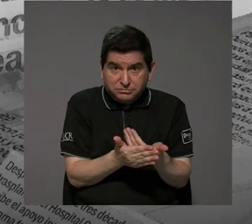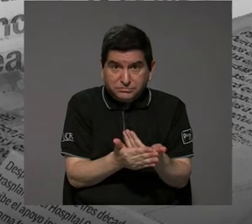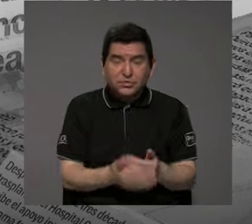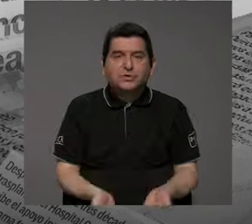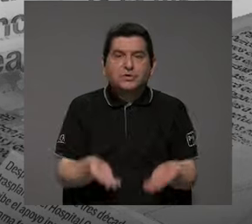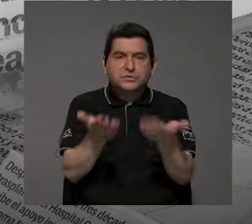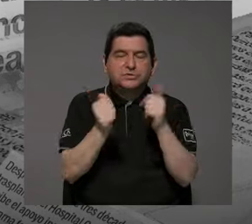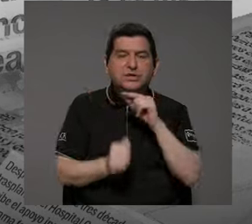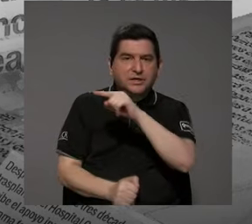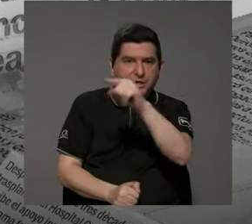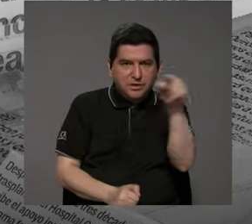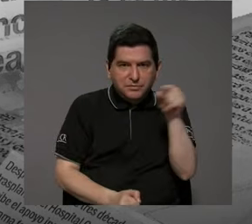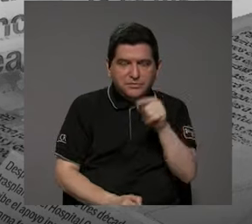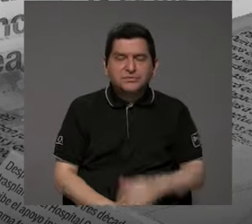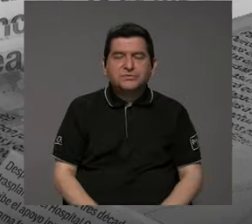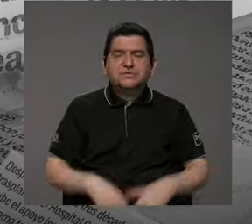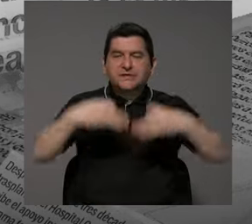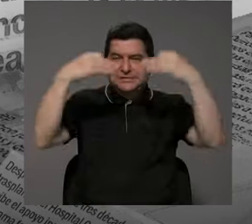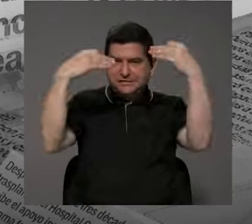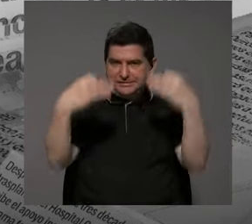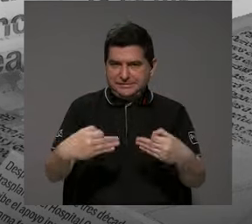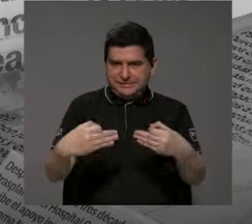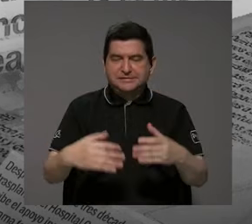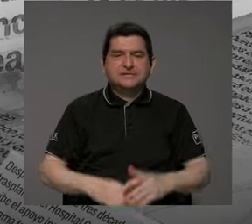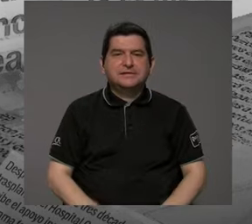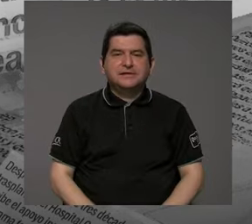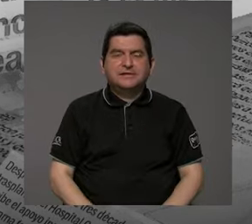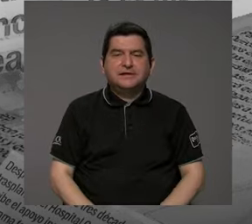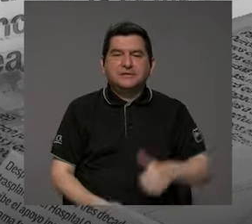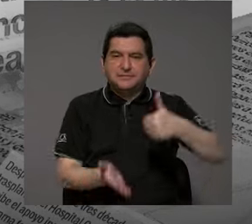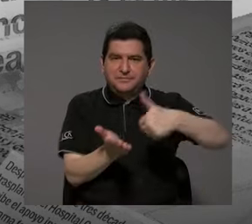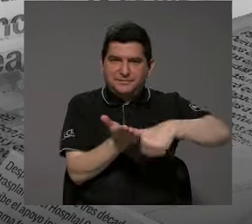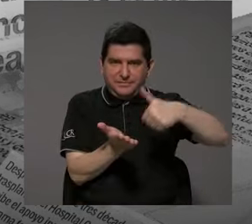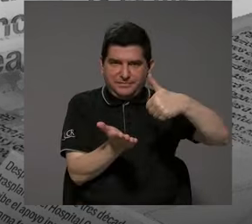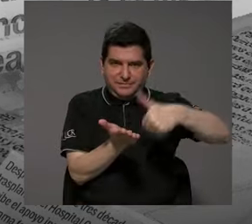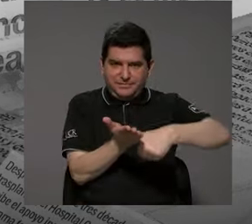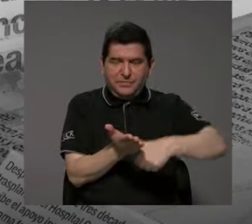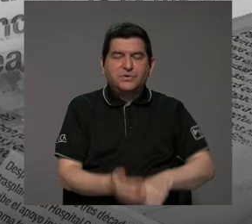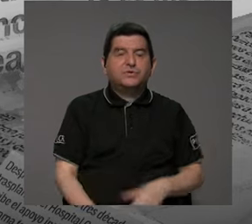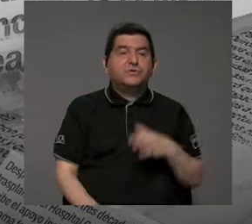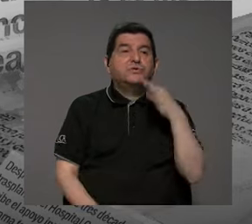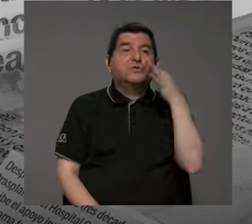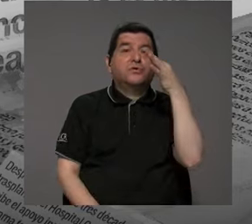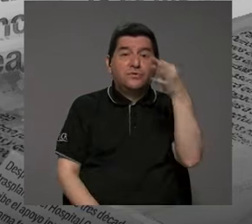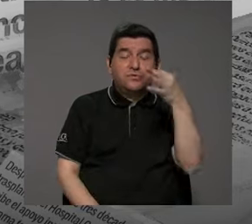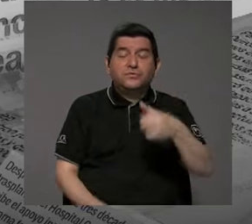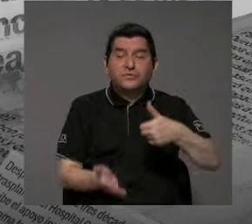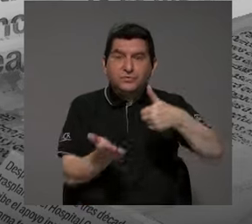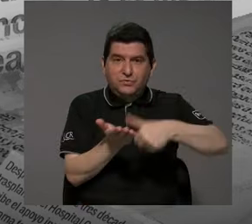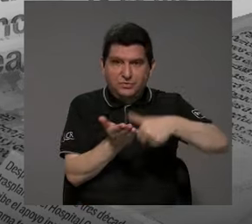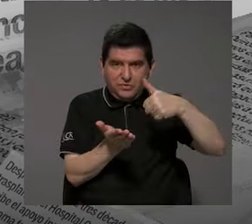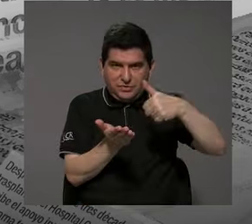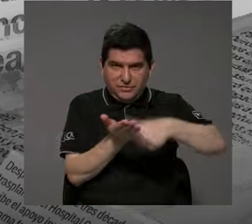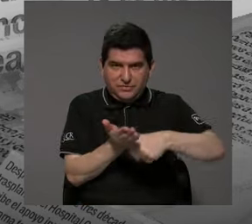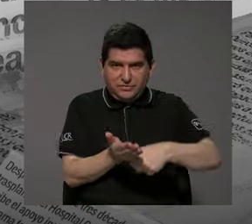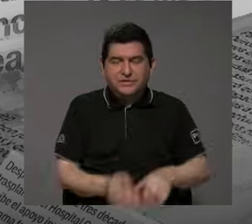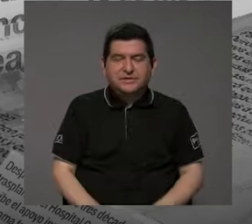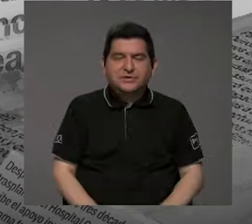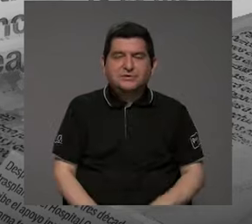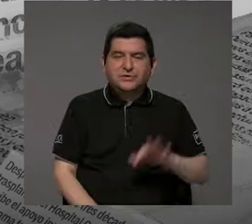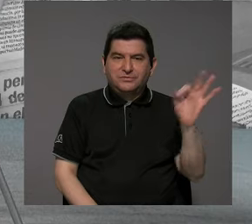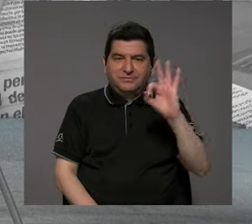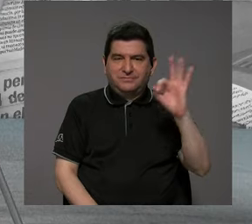Porque queremos que ustedes tomen una decisión en el voto la próxima elección que es ahora